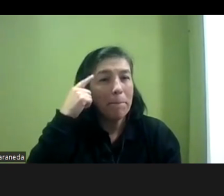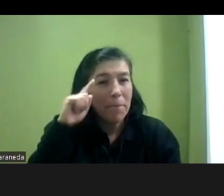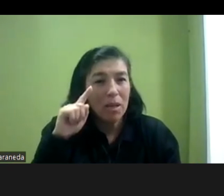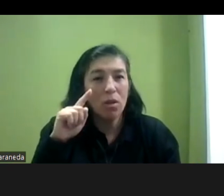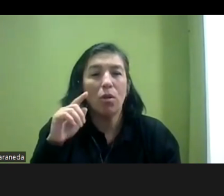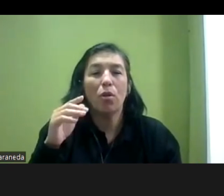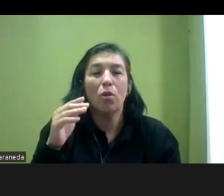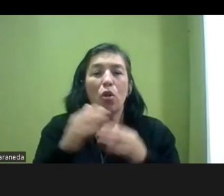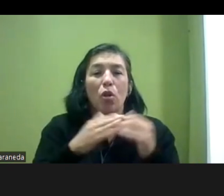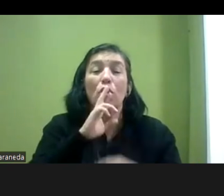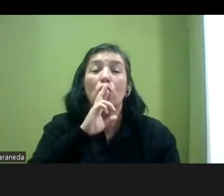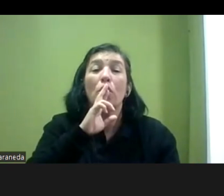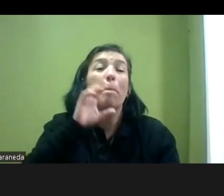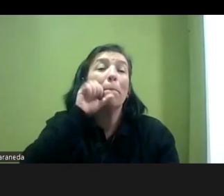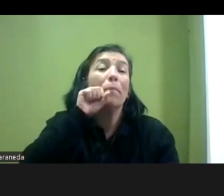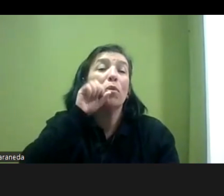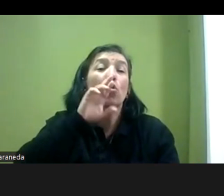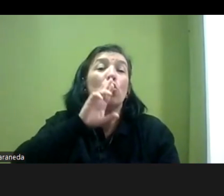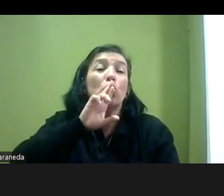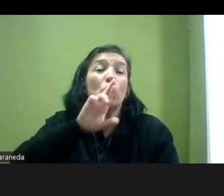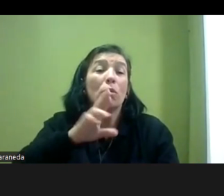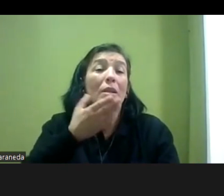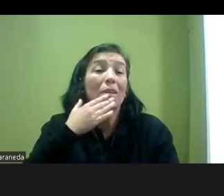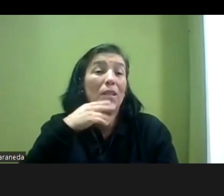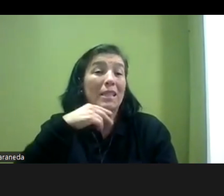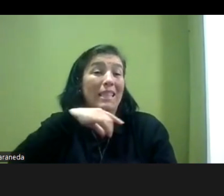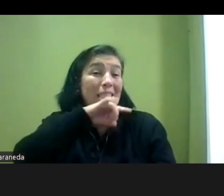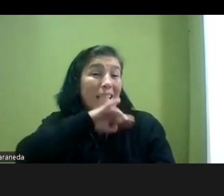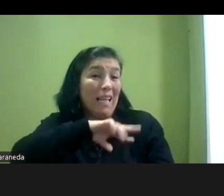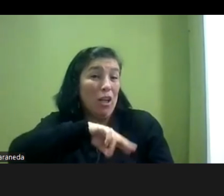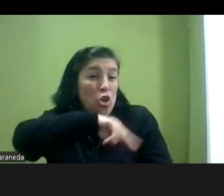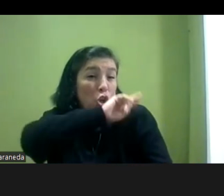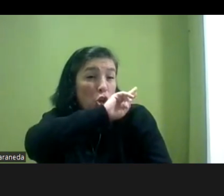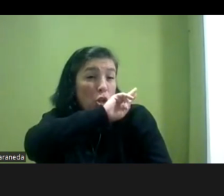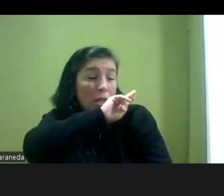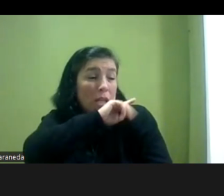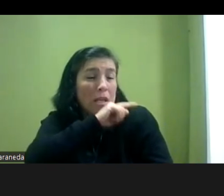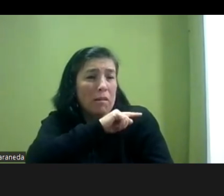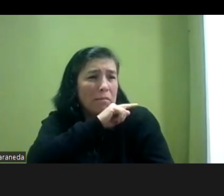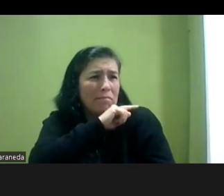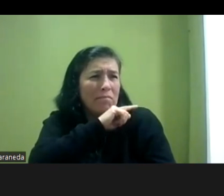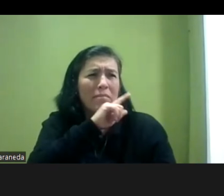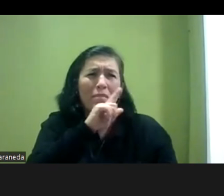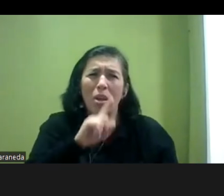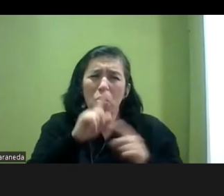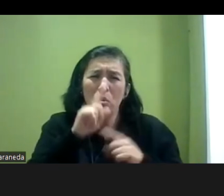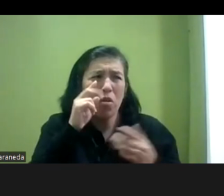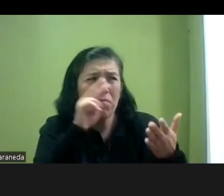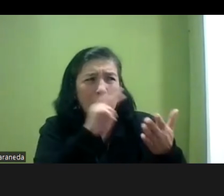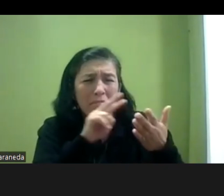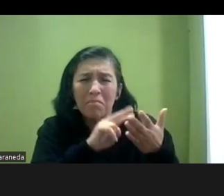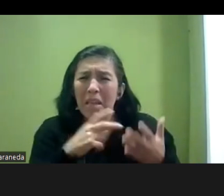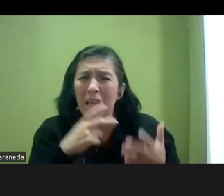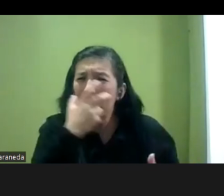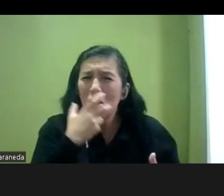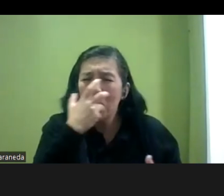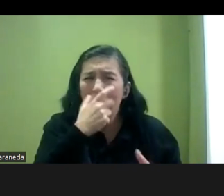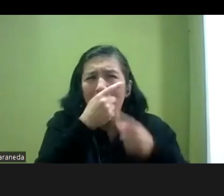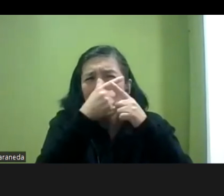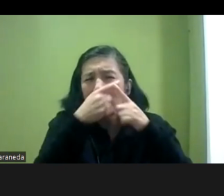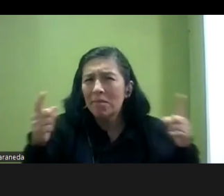el extremo sur del Perú, como en el extremo norte de Chile, que no calzan con ninguno de esos dos idiomas. Entonces,